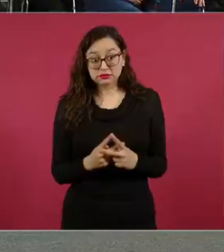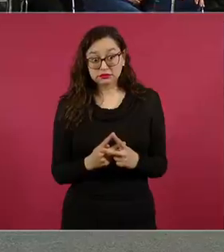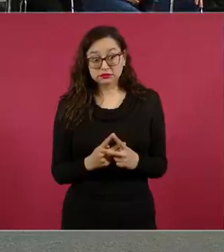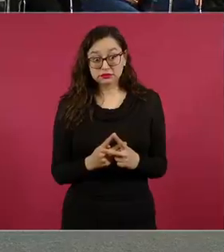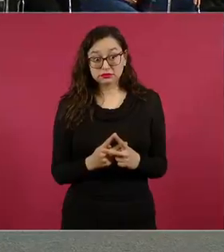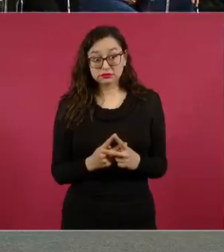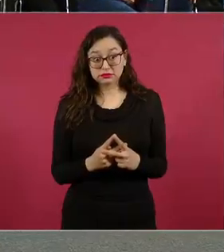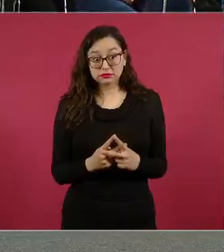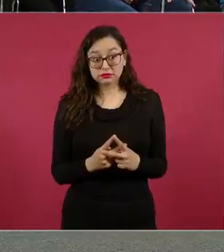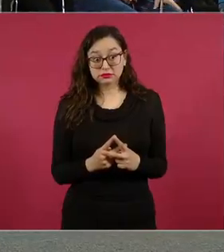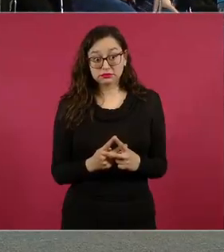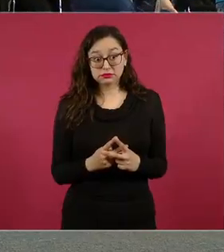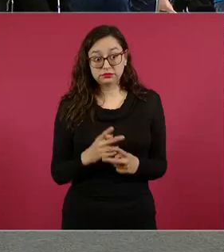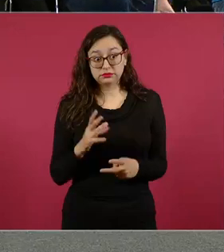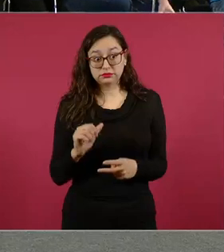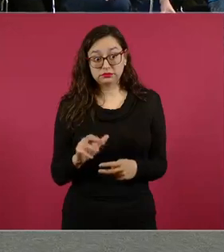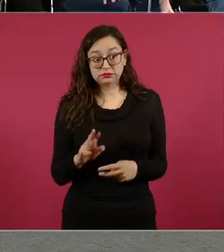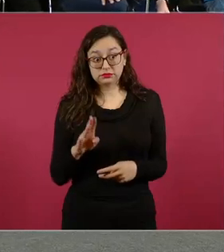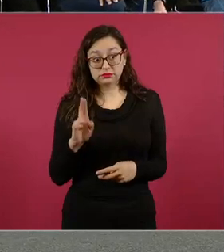Carmen, que debe estar por aquí.